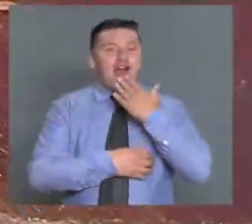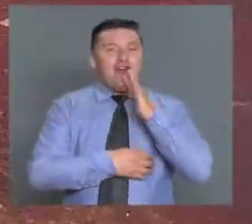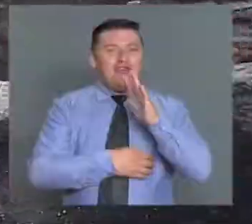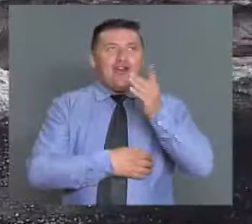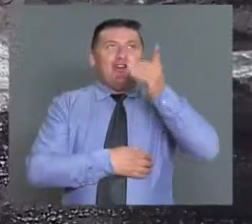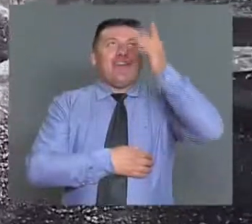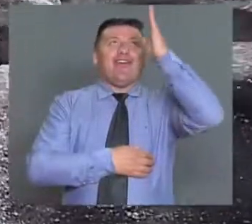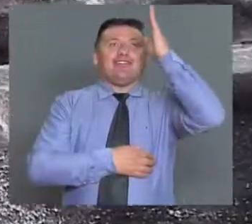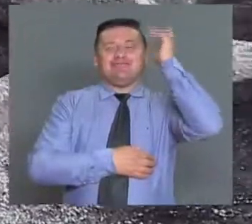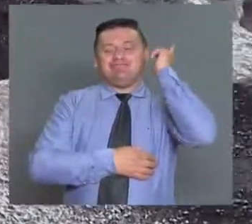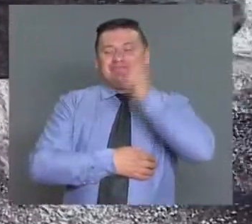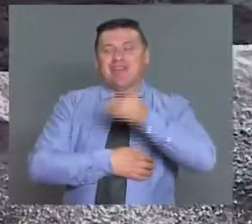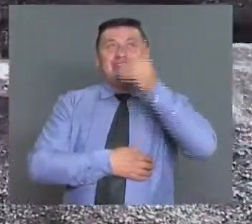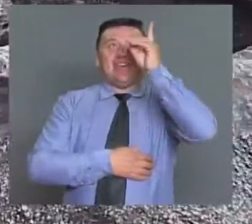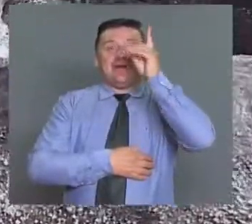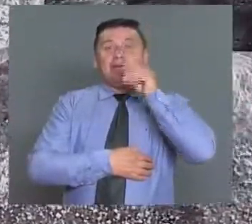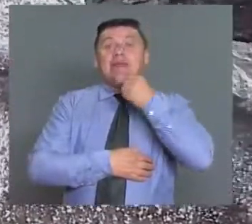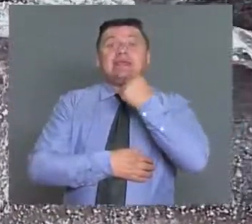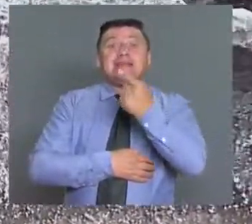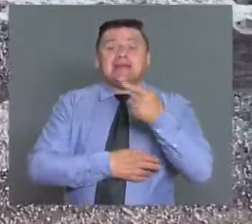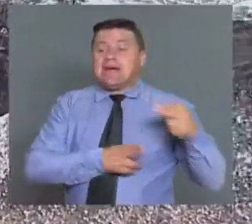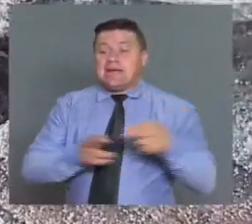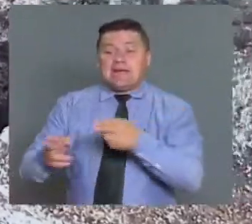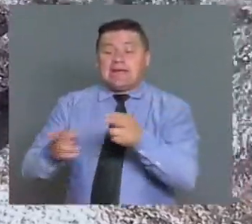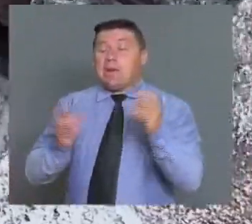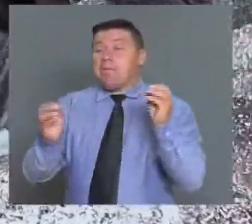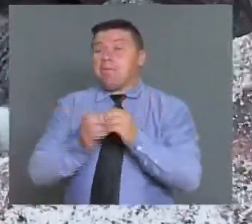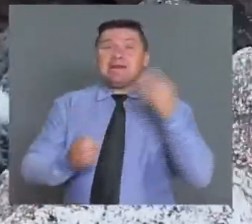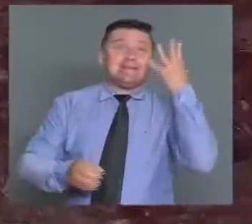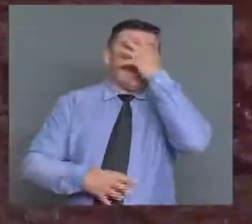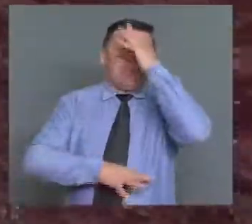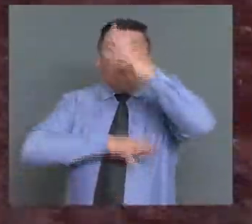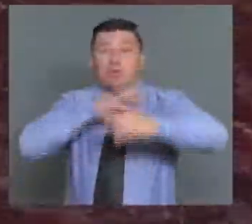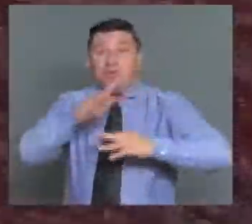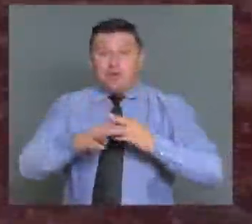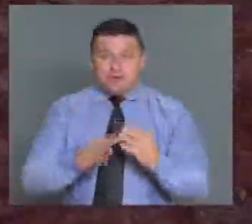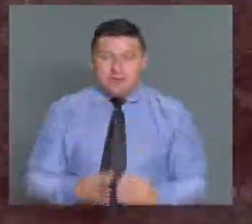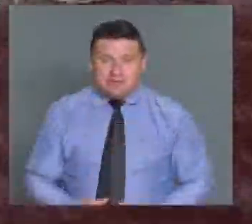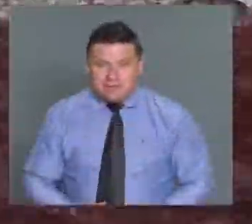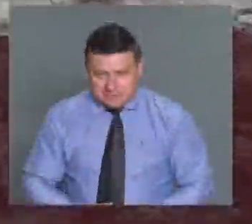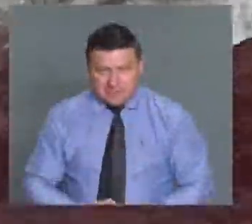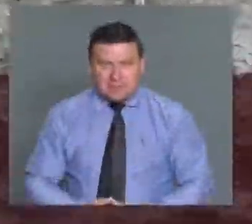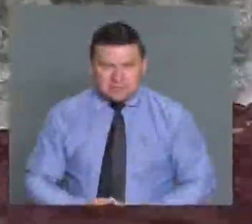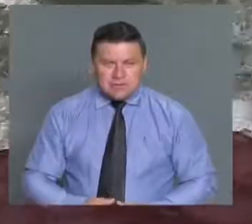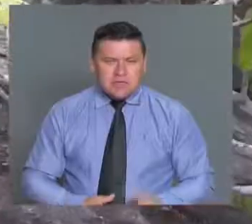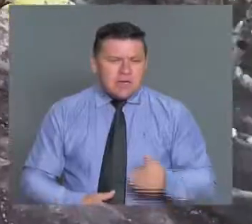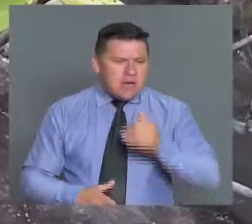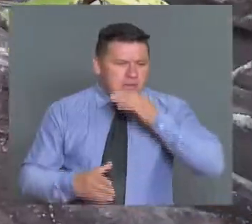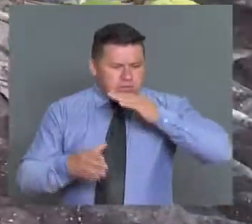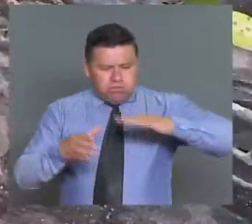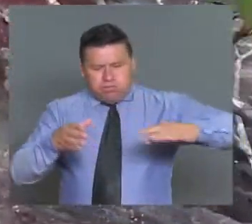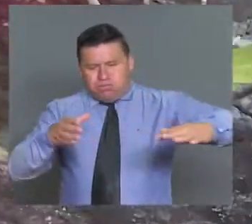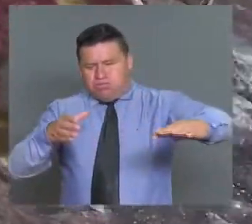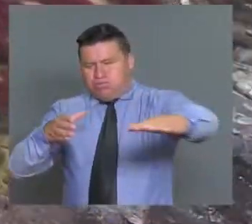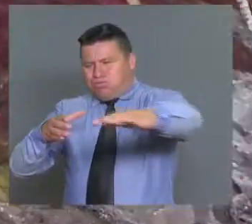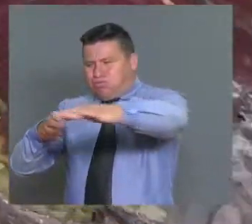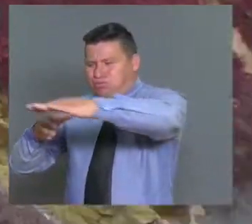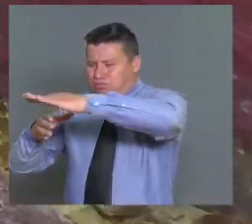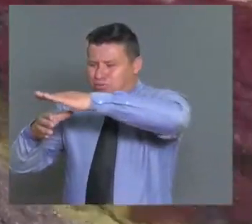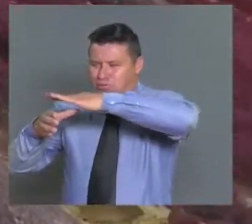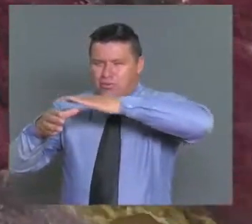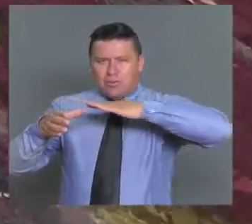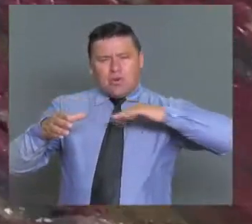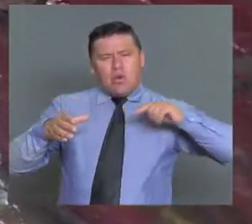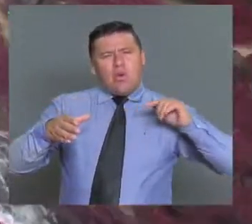e incluso el río más hermoso del mundo, Caño Cristales. En el fondo de las aguas cristalinas de Caño Cristales